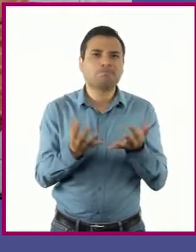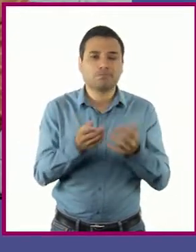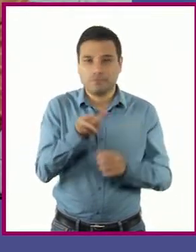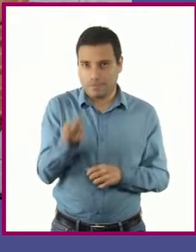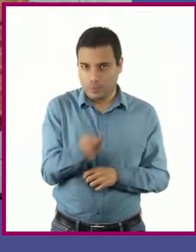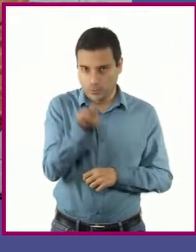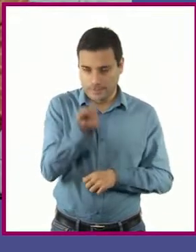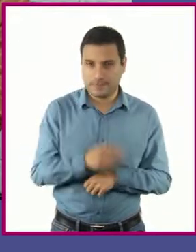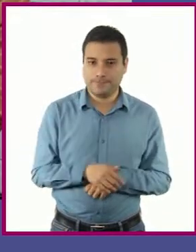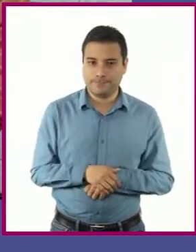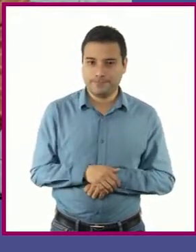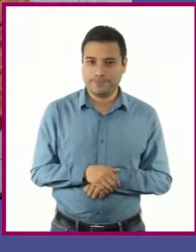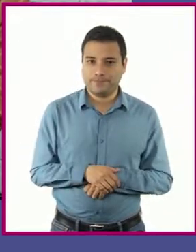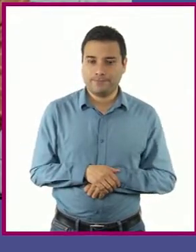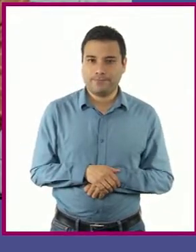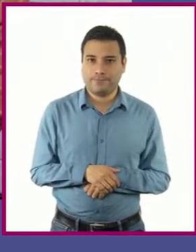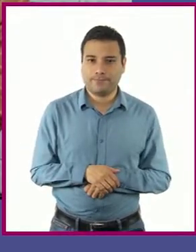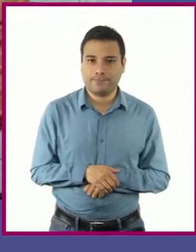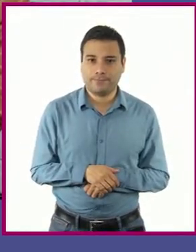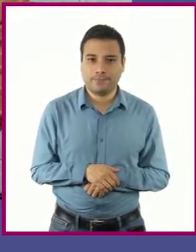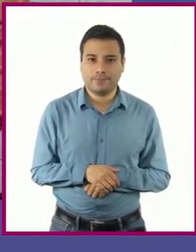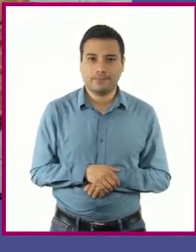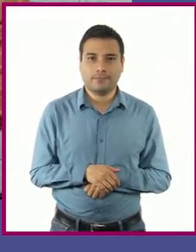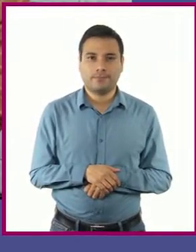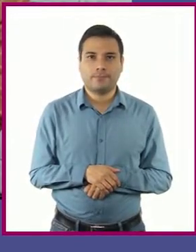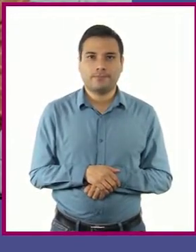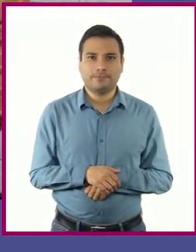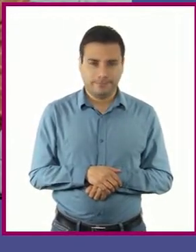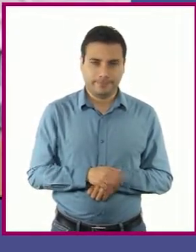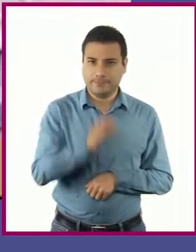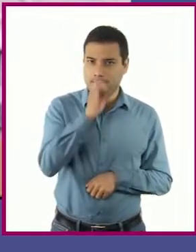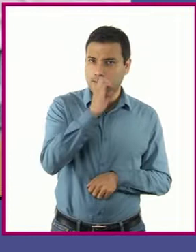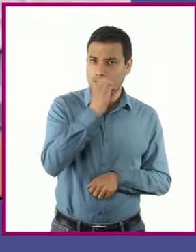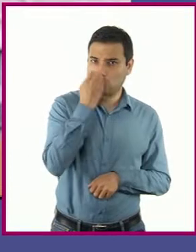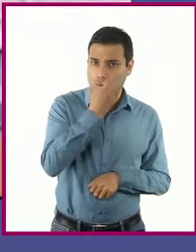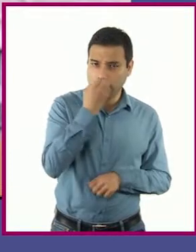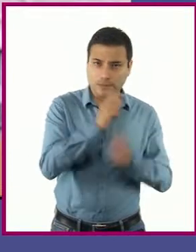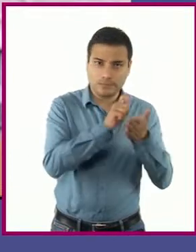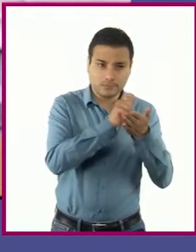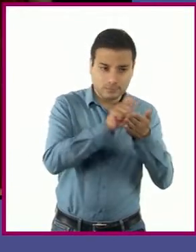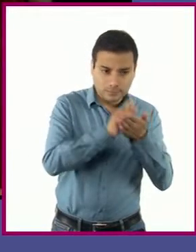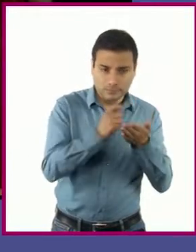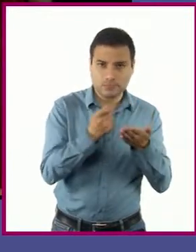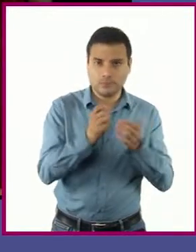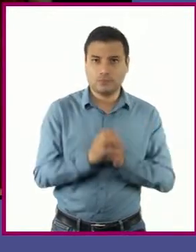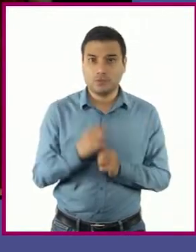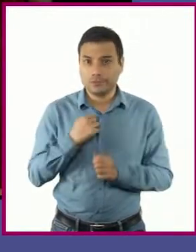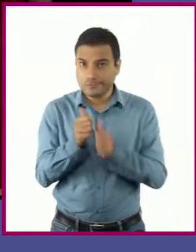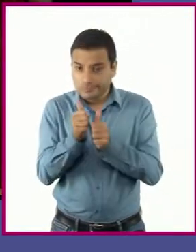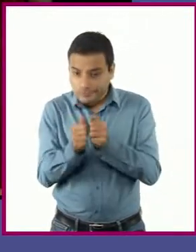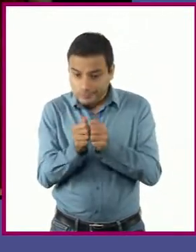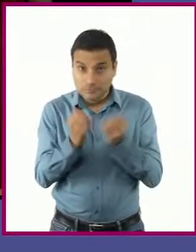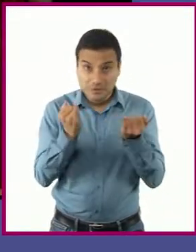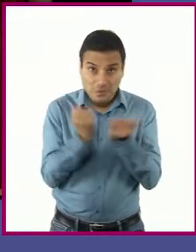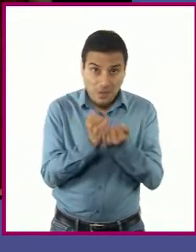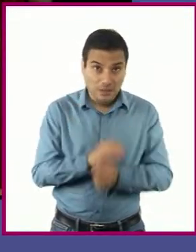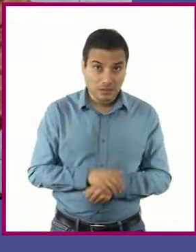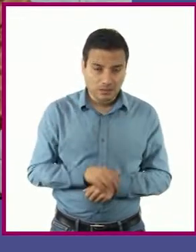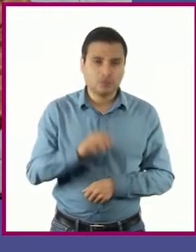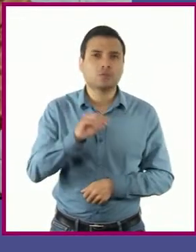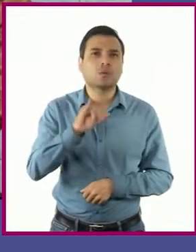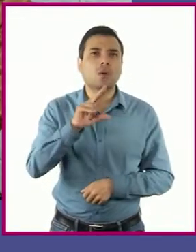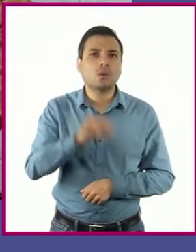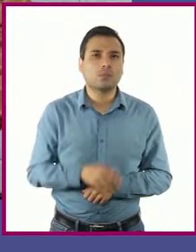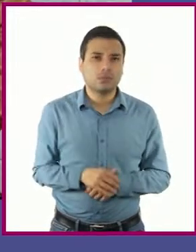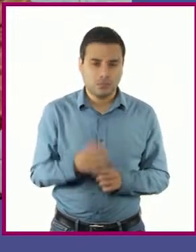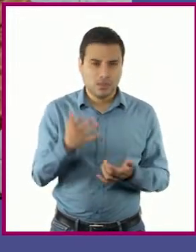preguntas. ¿Escribimos un texto escolar en la misma forma que un mensaje de texto? ¿Por qué en ciertos tipos de texto se cuida